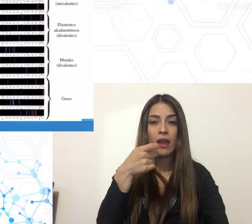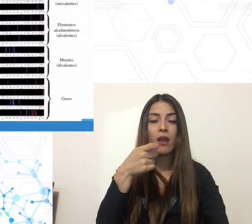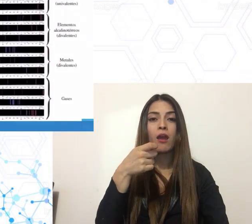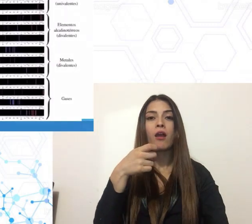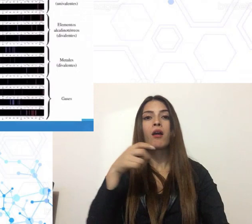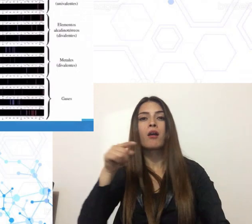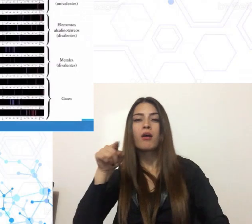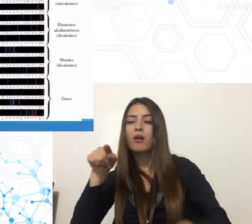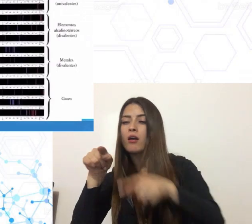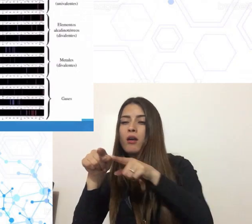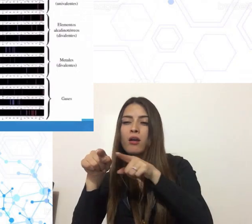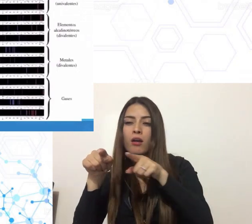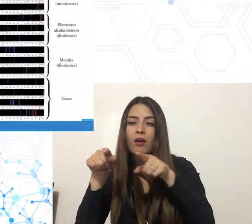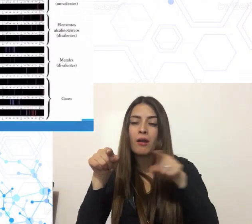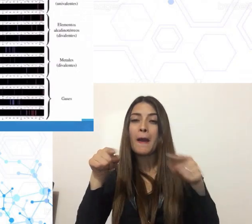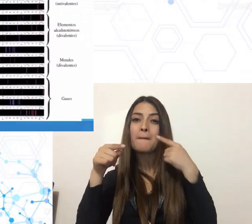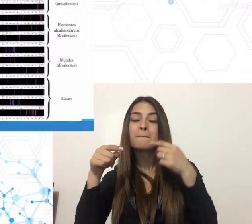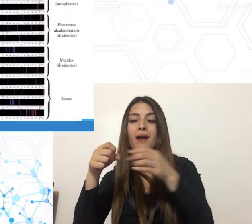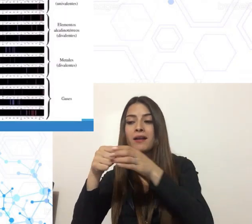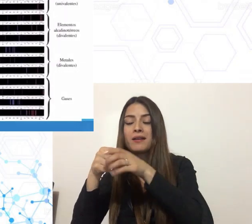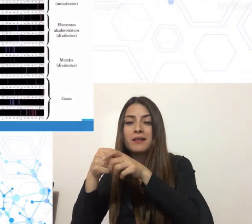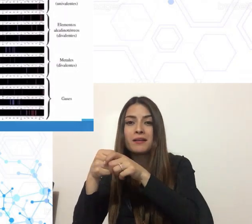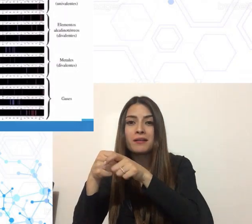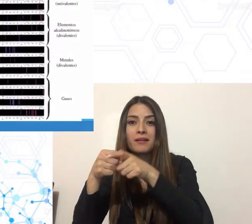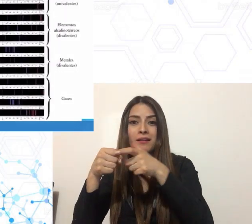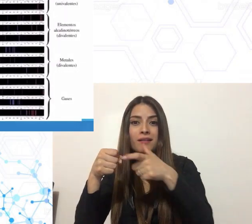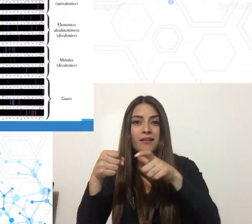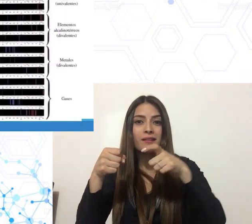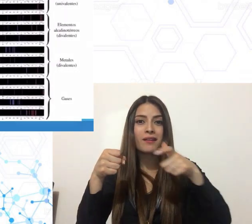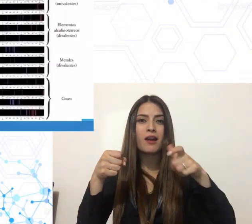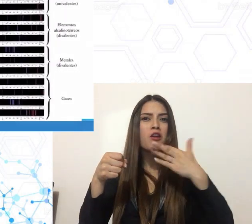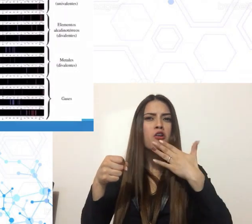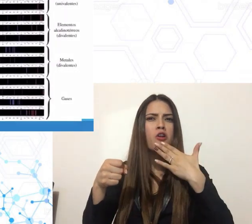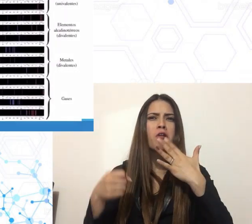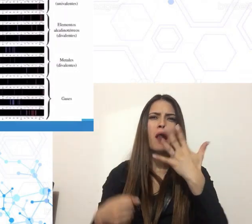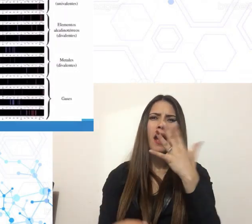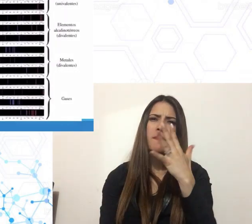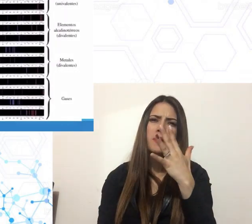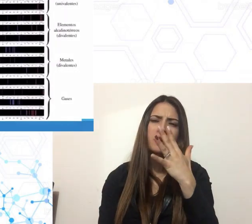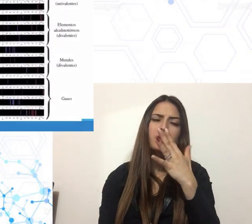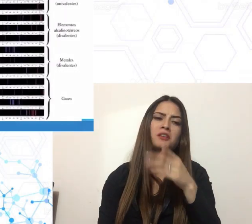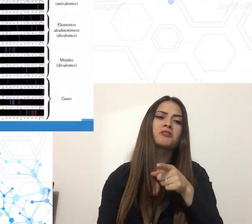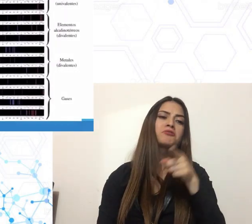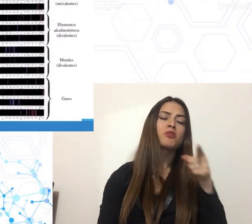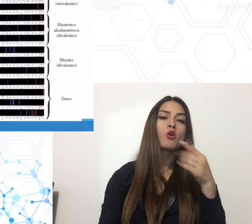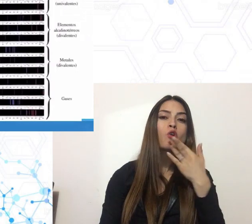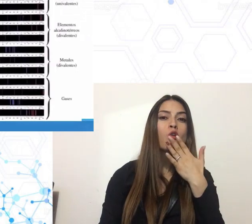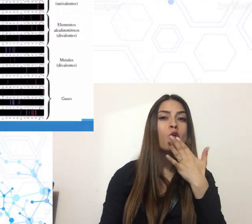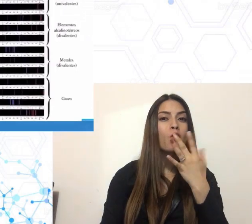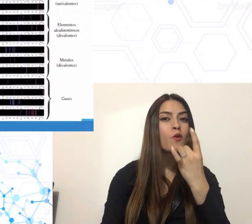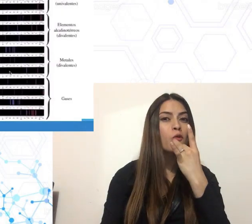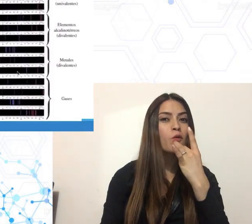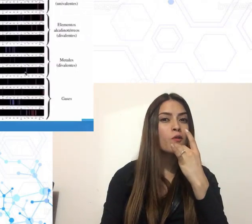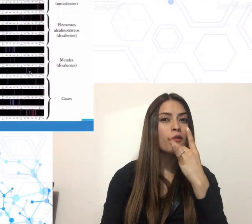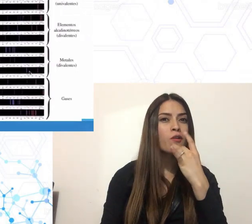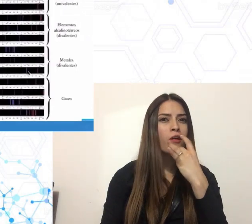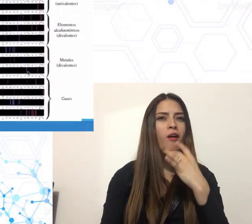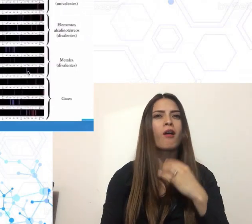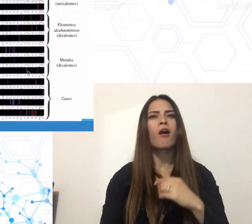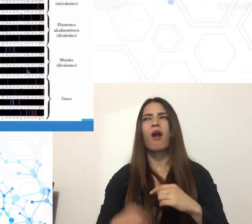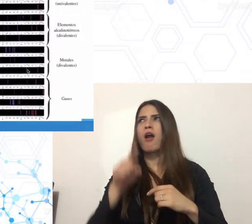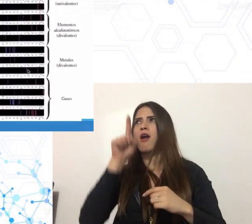me voy mucho más allá, por ejemplo, el mercurio tiene longitudes de onda que puedo observar en este espectro de líneas. Aquí hay un